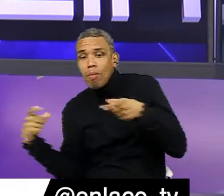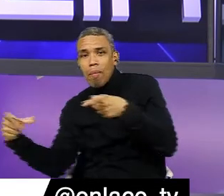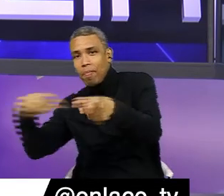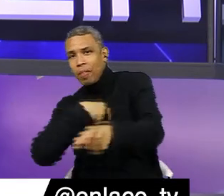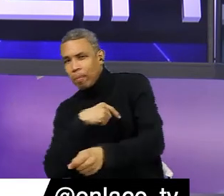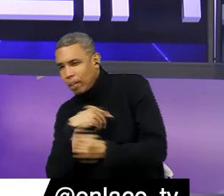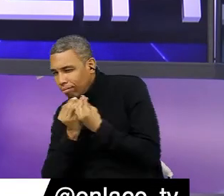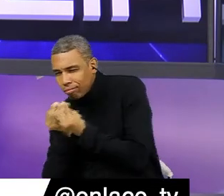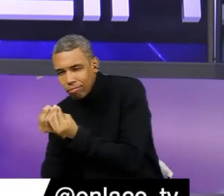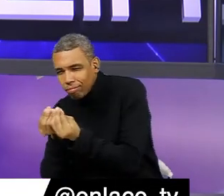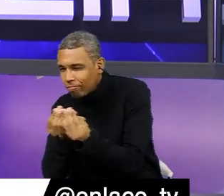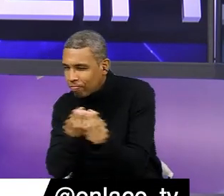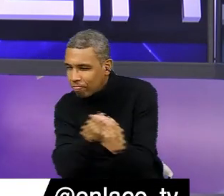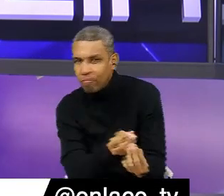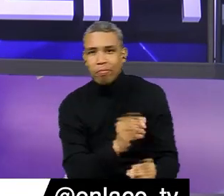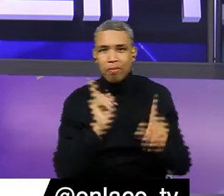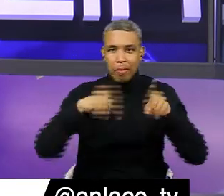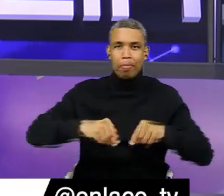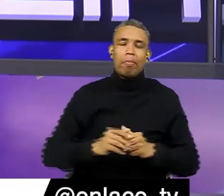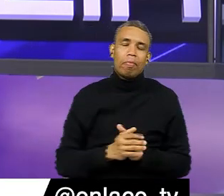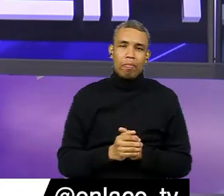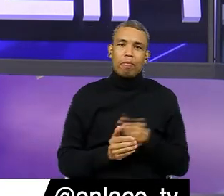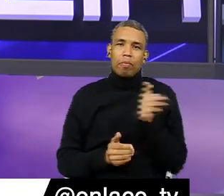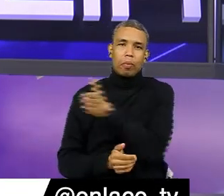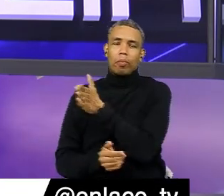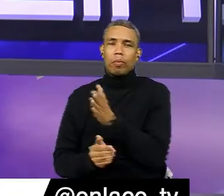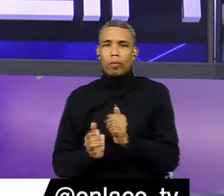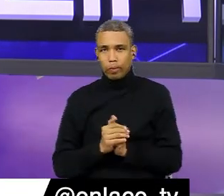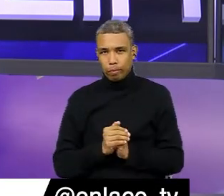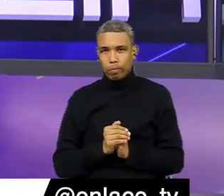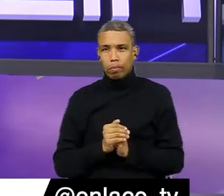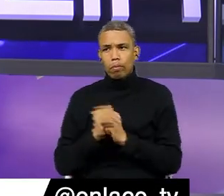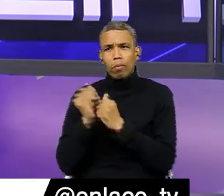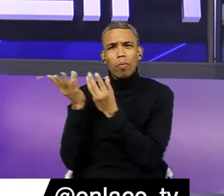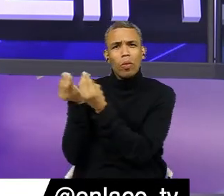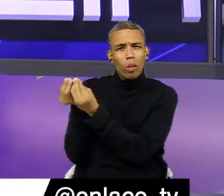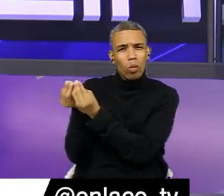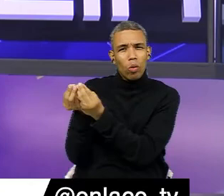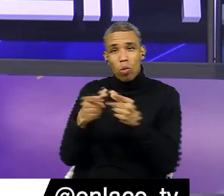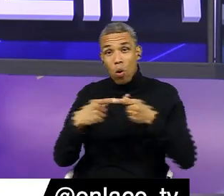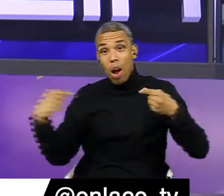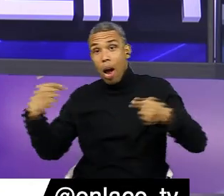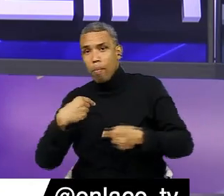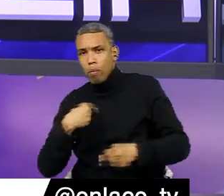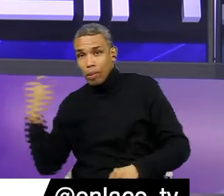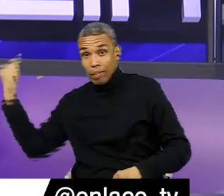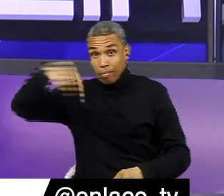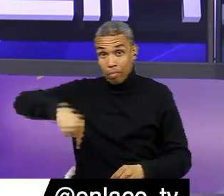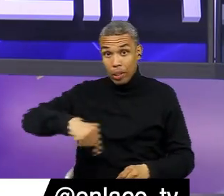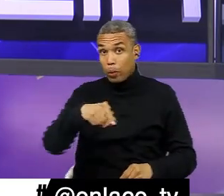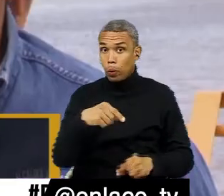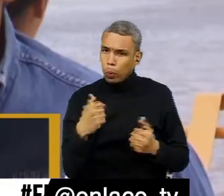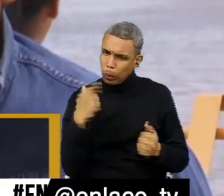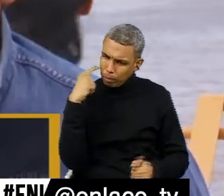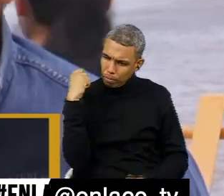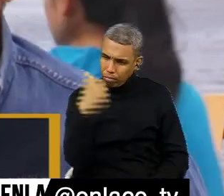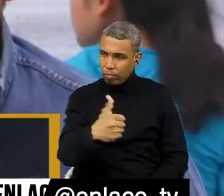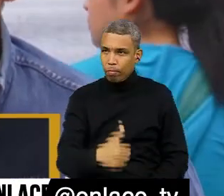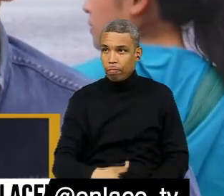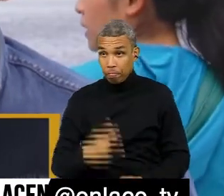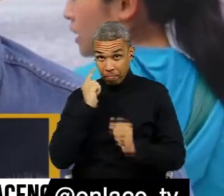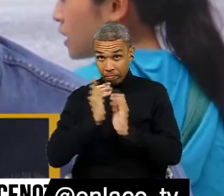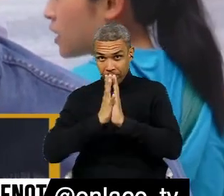de Gestión de Riesgos y Desastres destaca la importancia de la visita de la delegación japonesa al río Magdalena. La